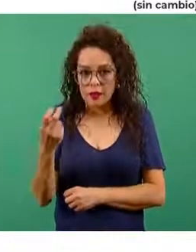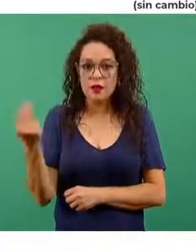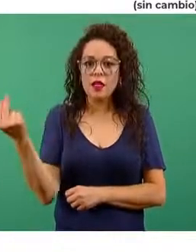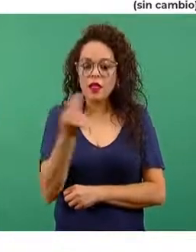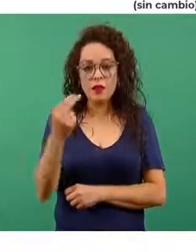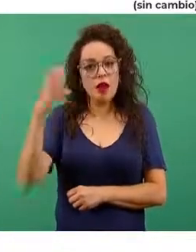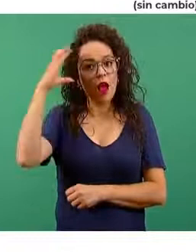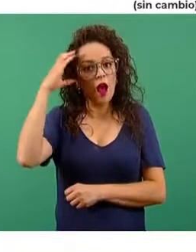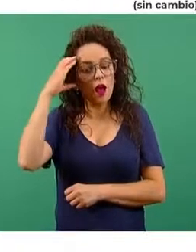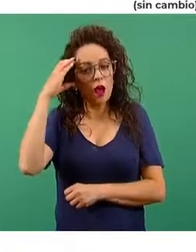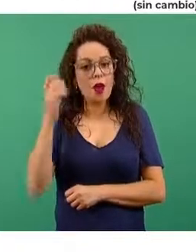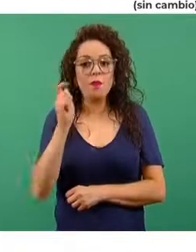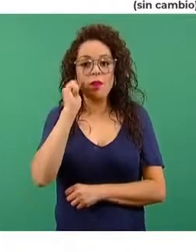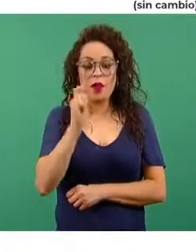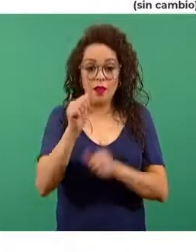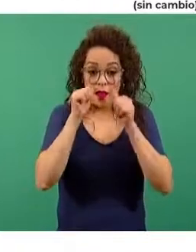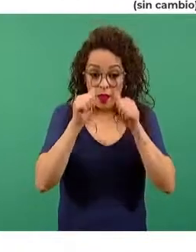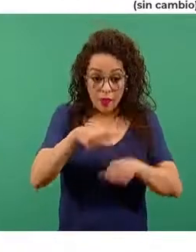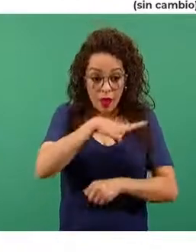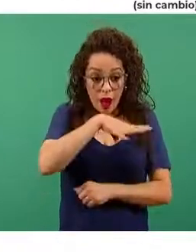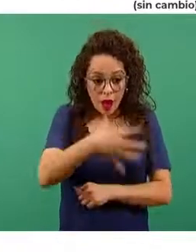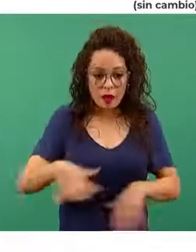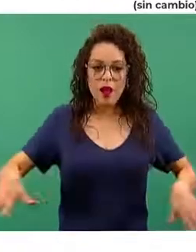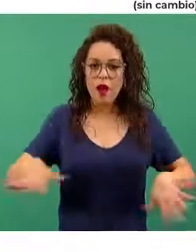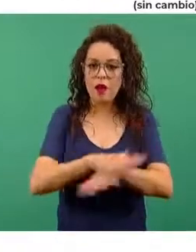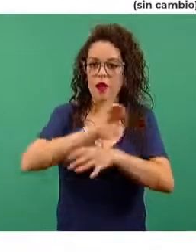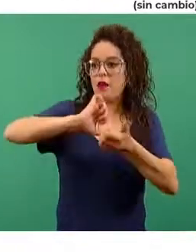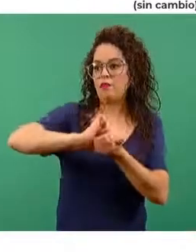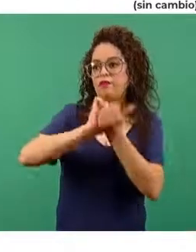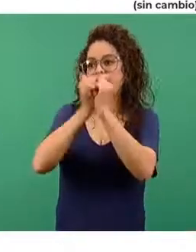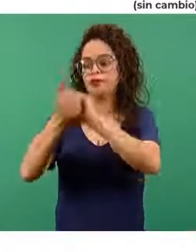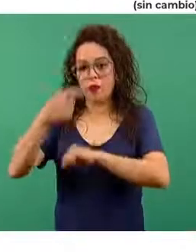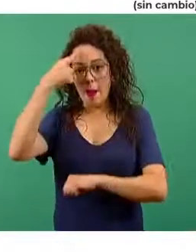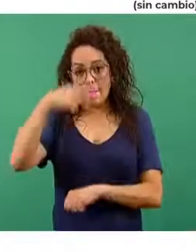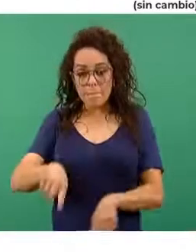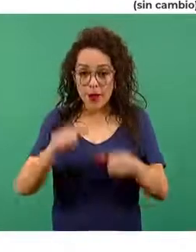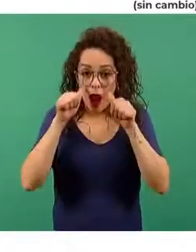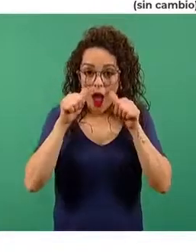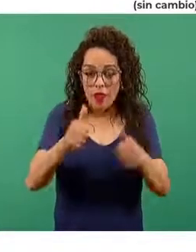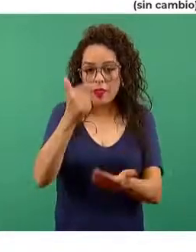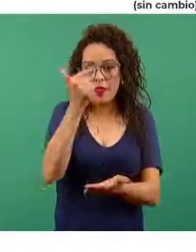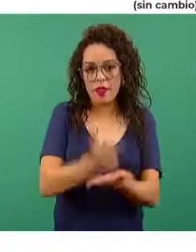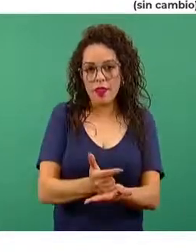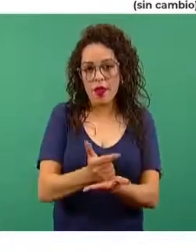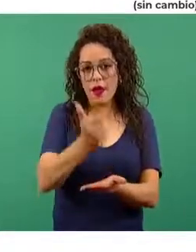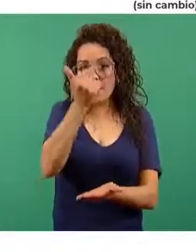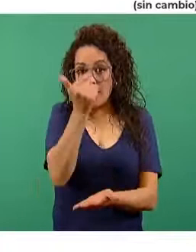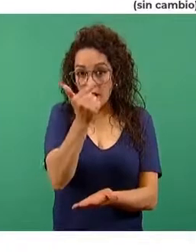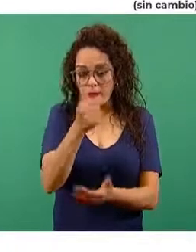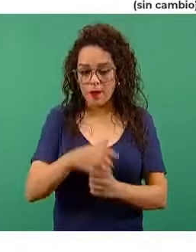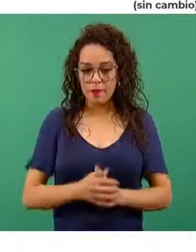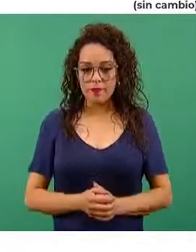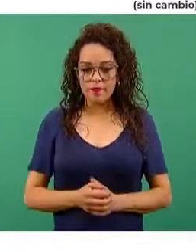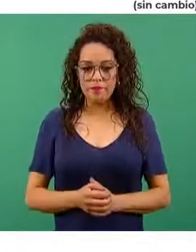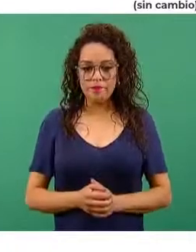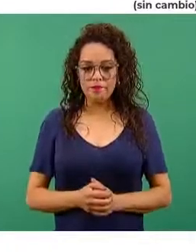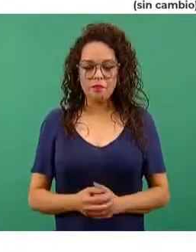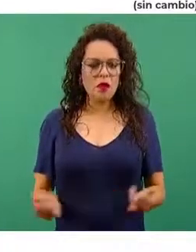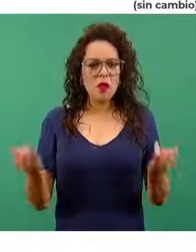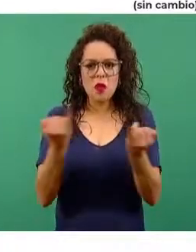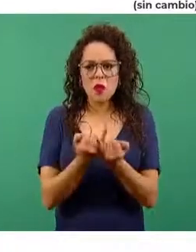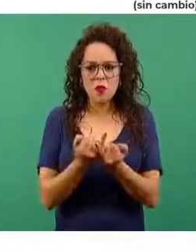convertir camas de atención general a camas de atención de cuidados críticos. No hay cambio al día de